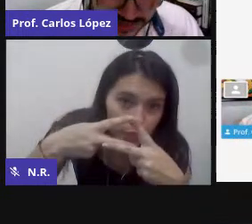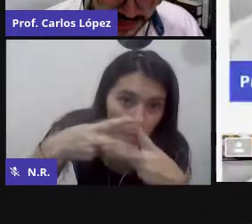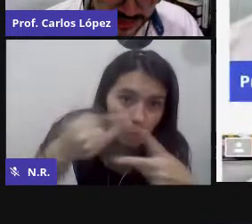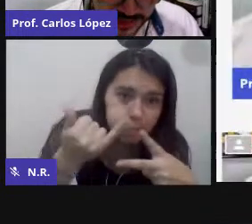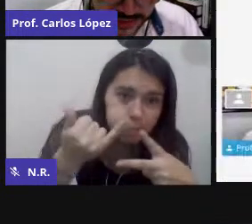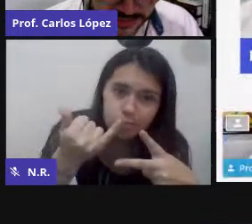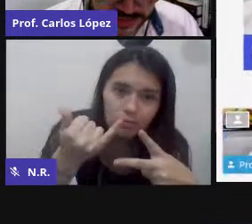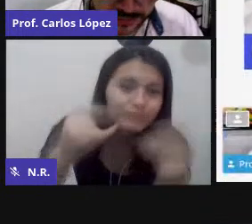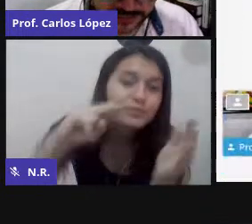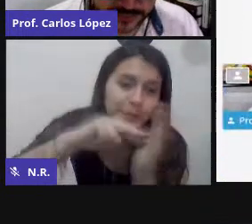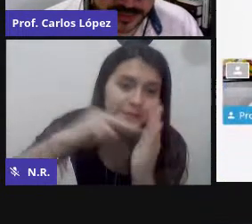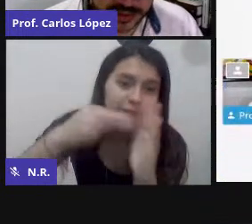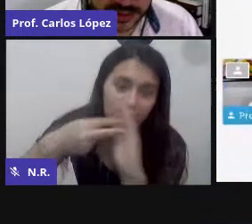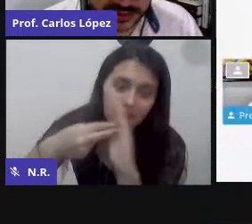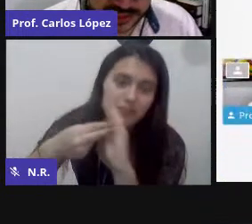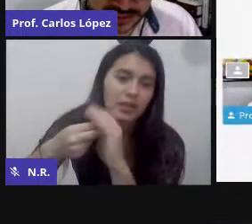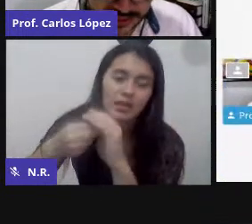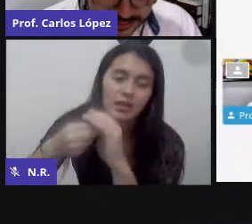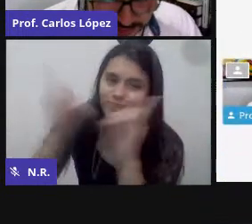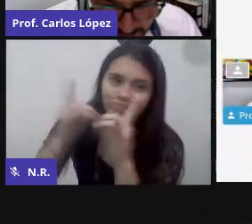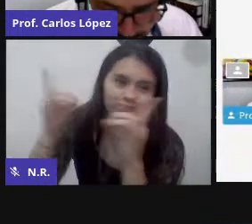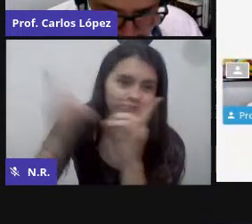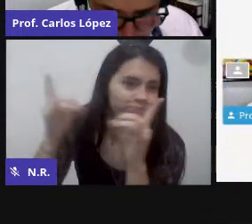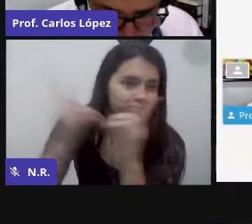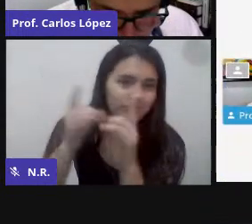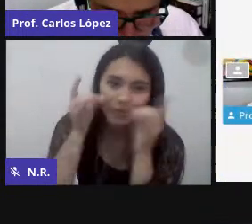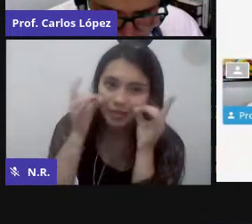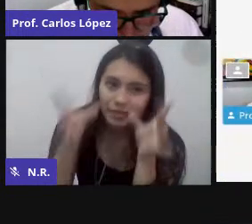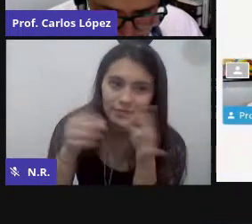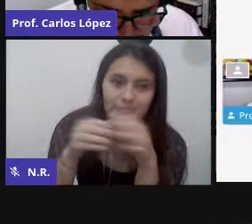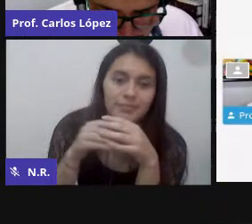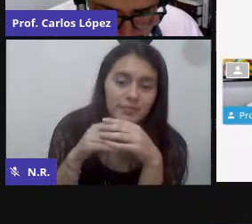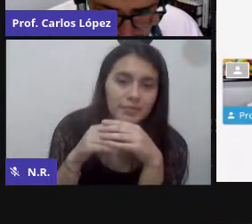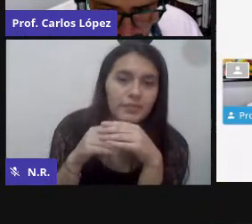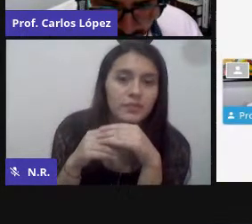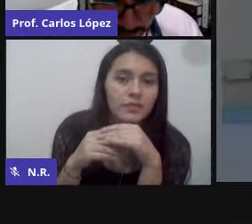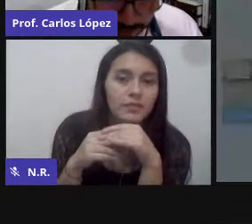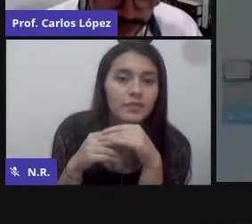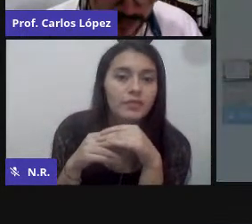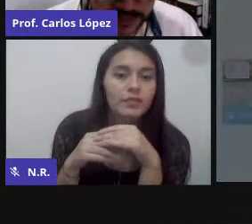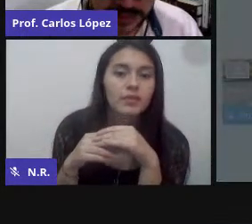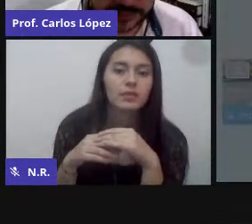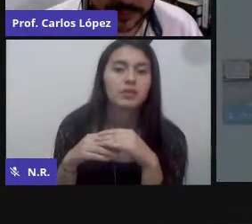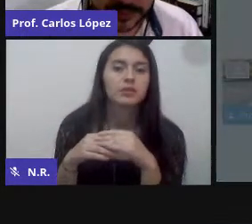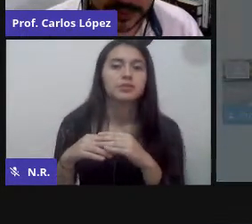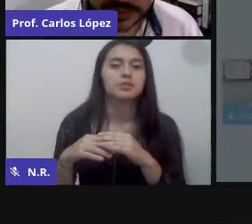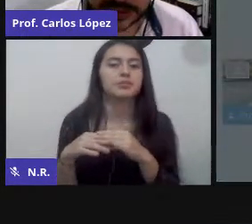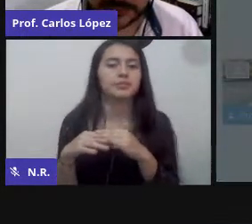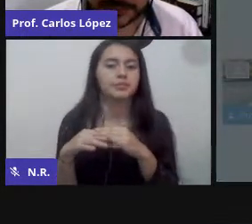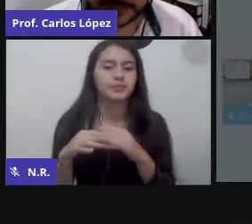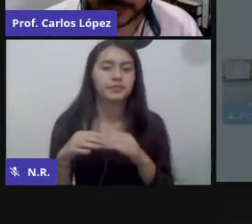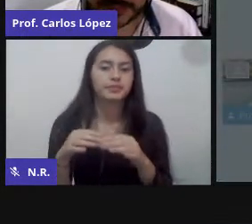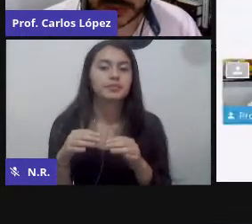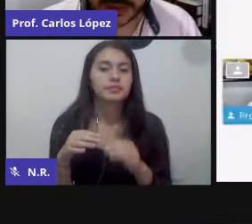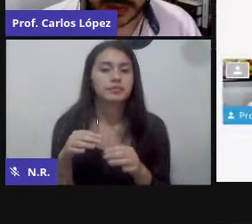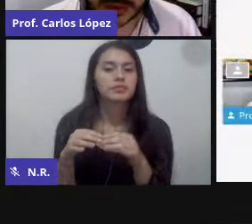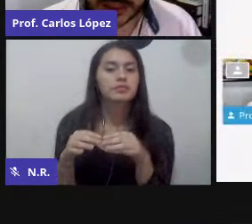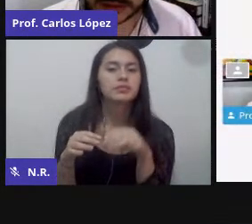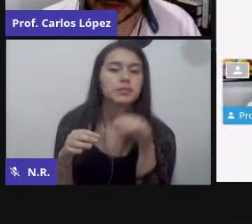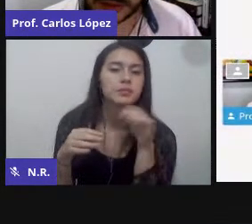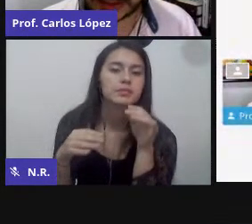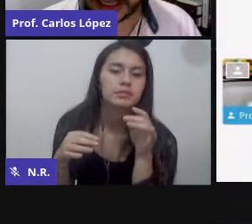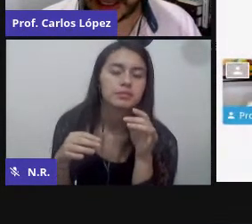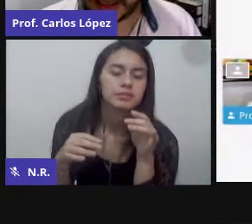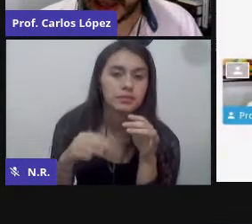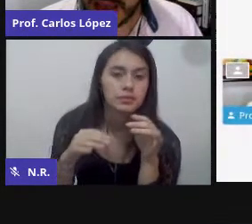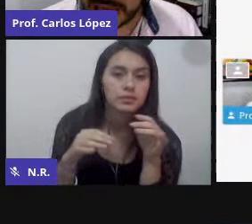Mire, ahí sale. Diana Sánchez tiene problemas de conexión. Ella no se puede conectar. ¿Sí?